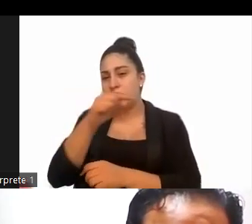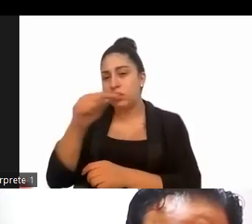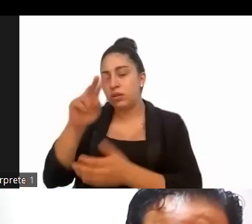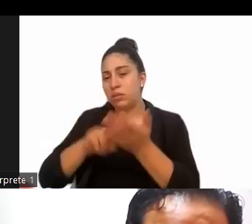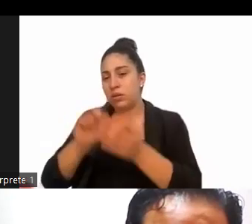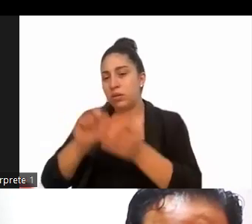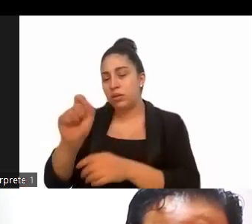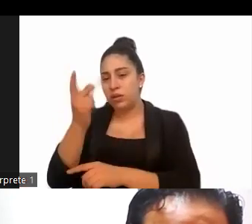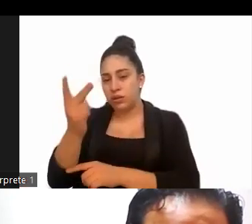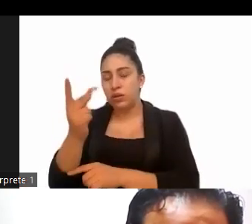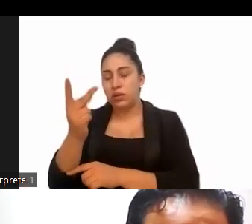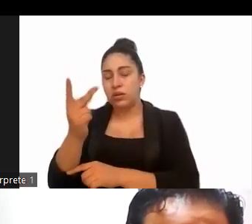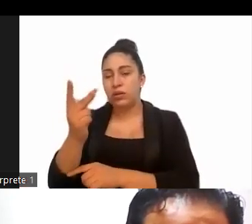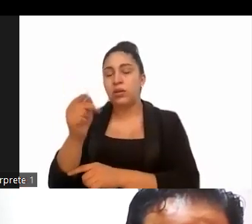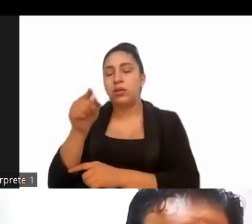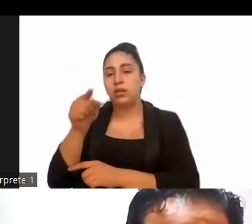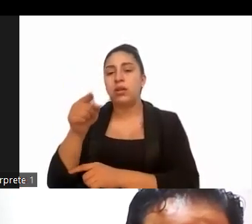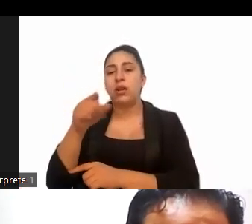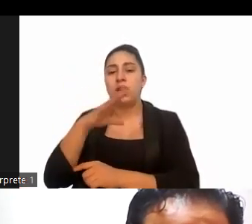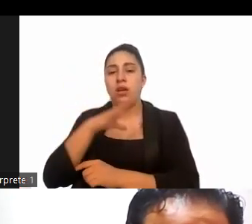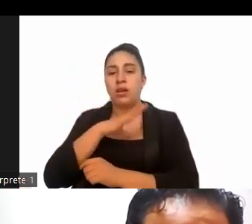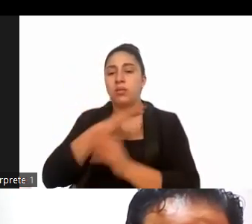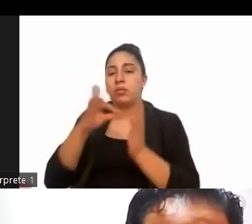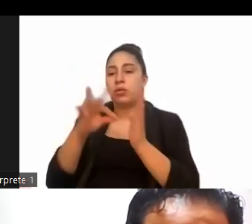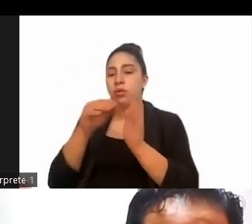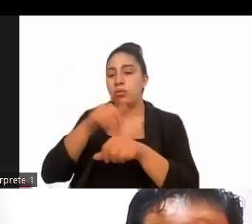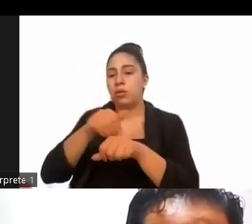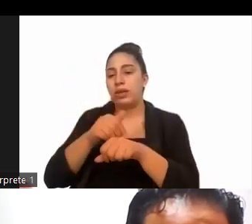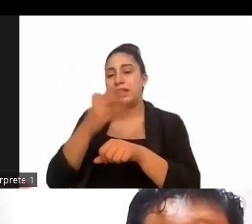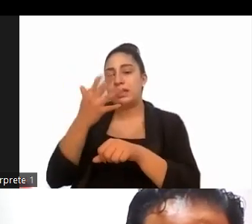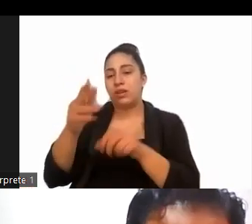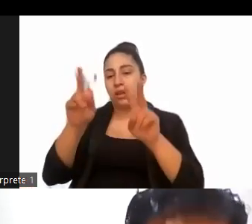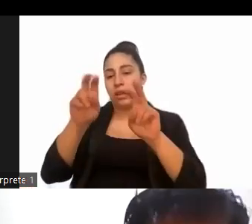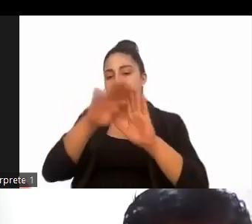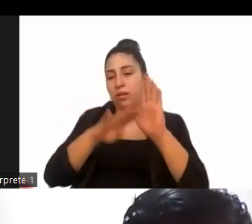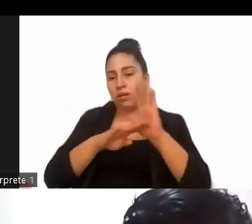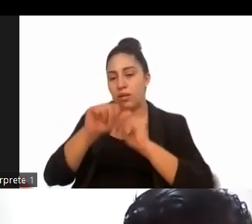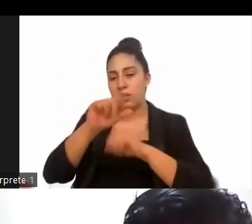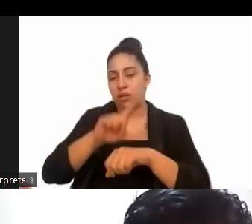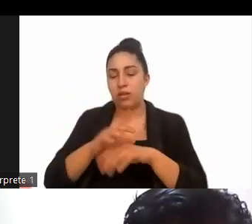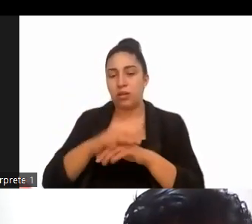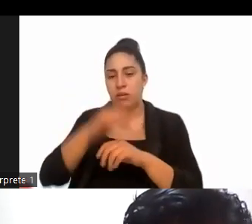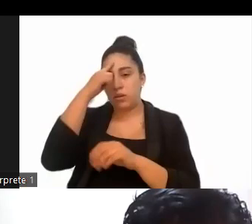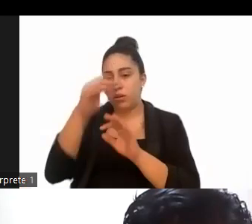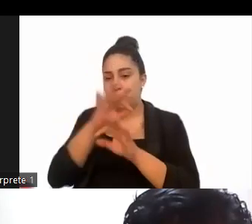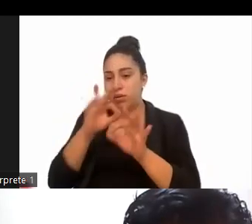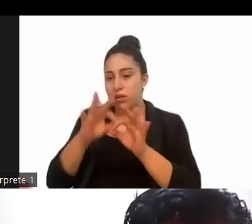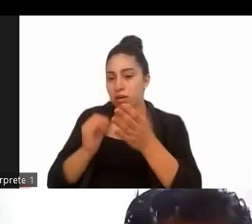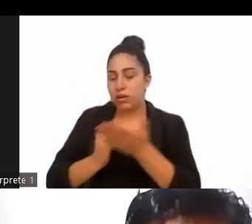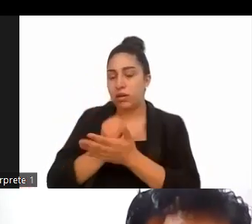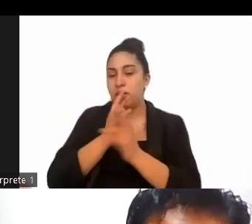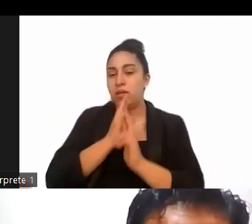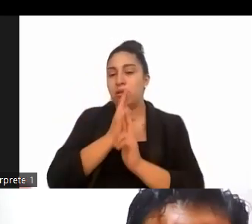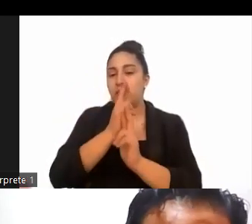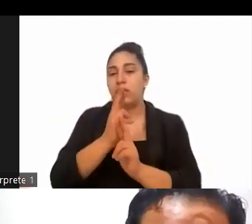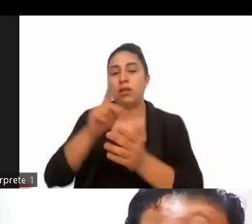RR.IP.1573/2022, el cual corresponde al anexo 5 de la carpeta de trabajo. Con el propósito de dar cumplimiento a la resolución dictada dentro del recurso de inconformidad relacionado